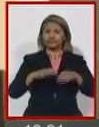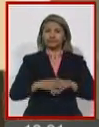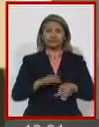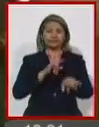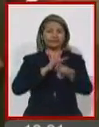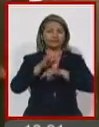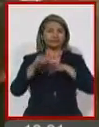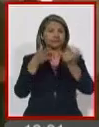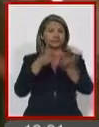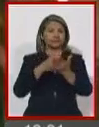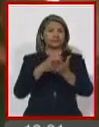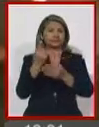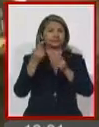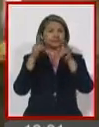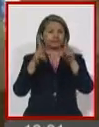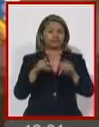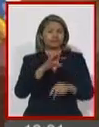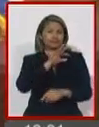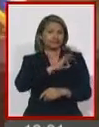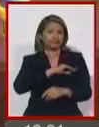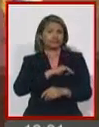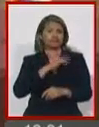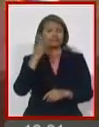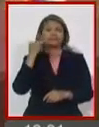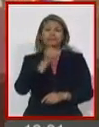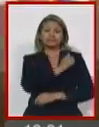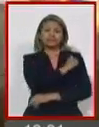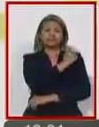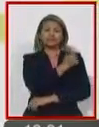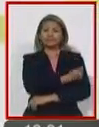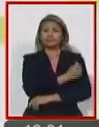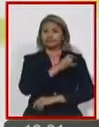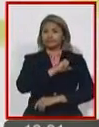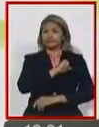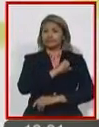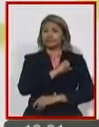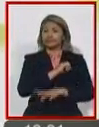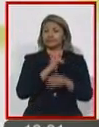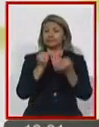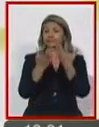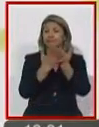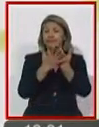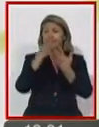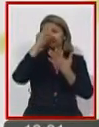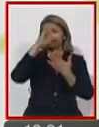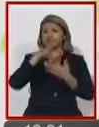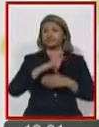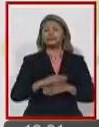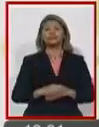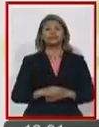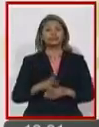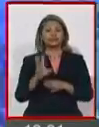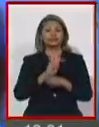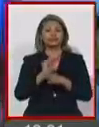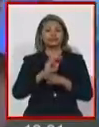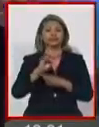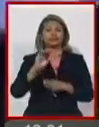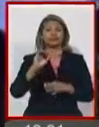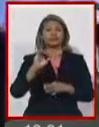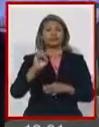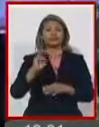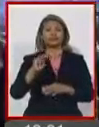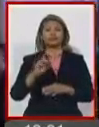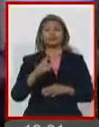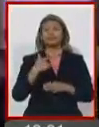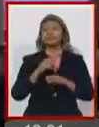hecho por estafa contra un ciudadano. Y aprovechando su condición de autoridad policial, habría hecho encarcelar al denunciado. Ante esto, el ministro Romero